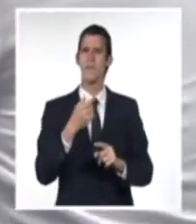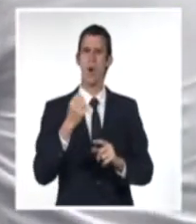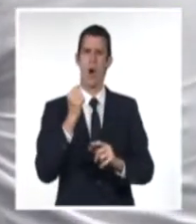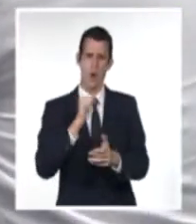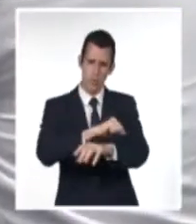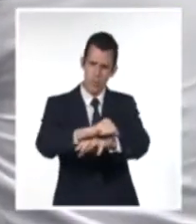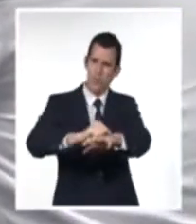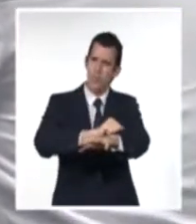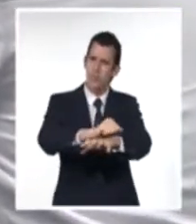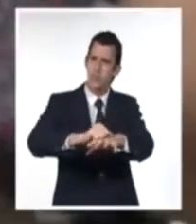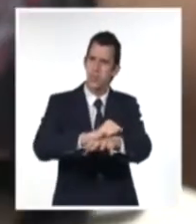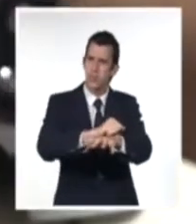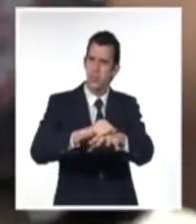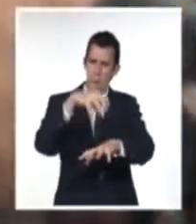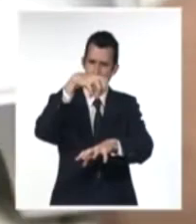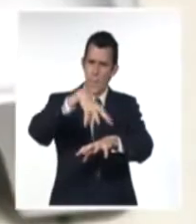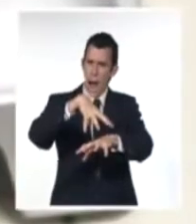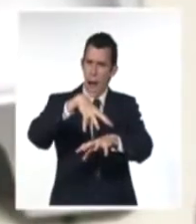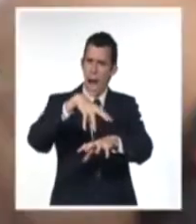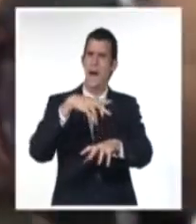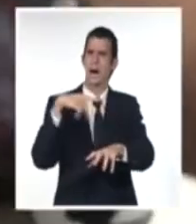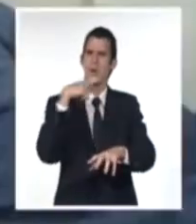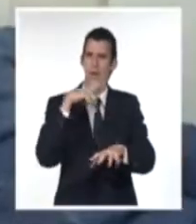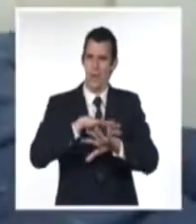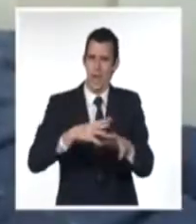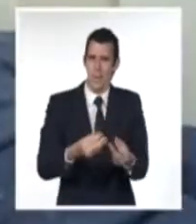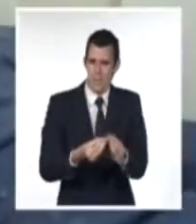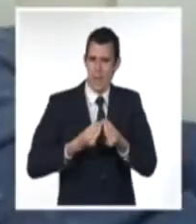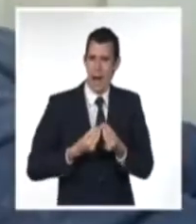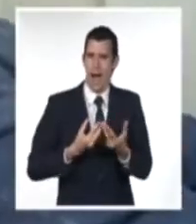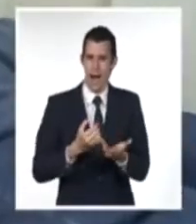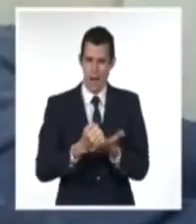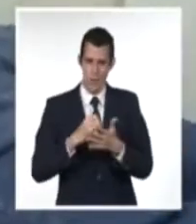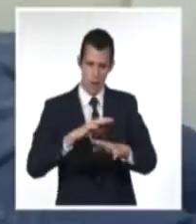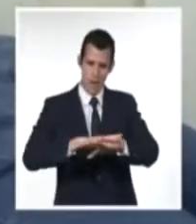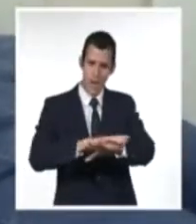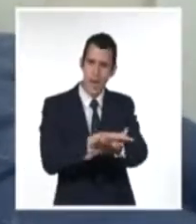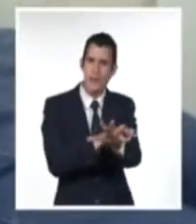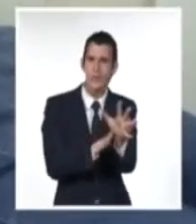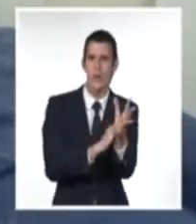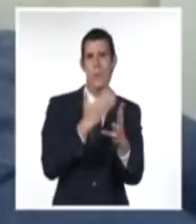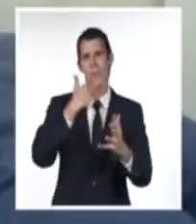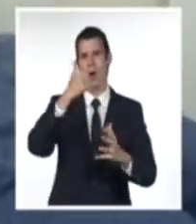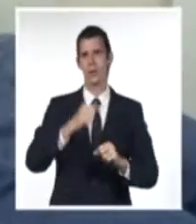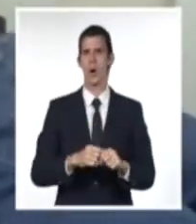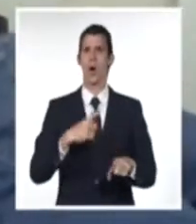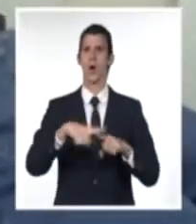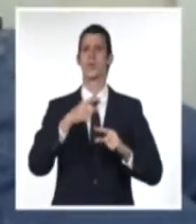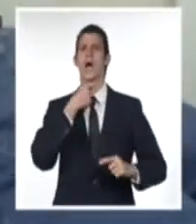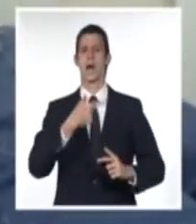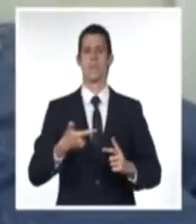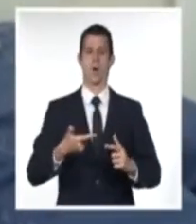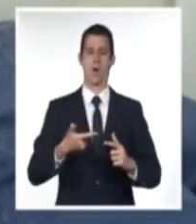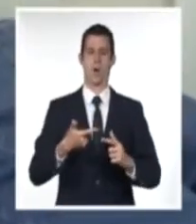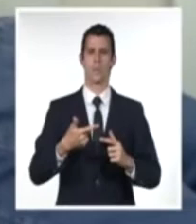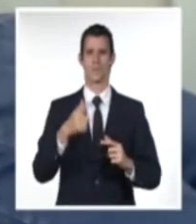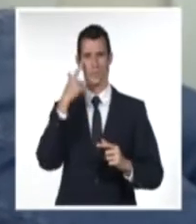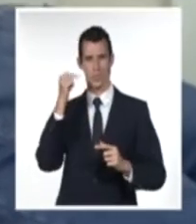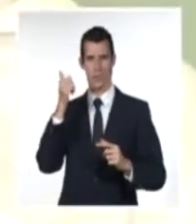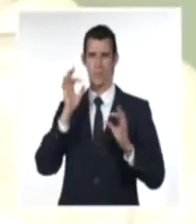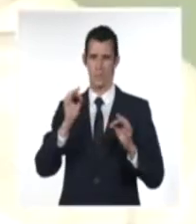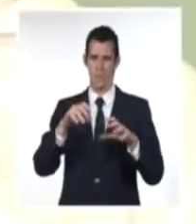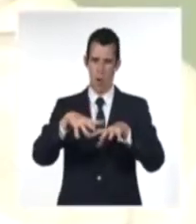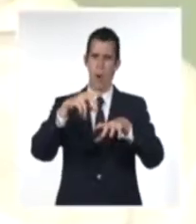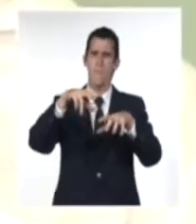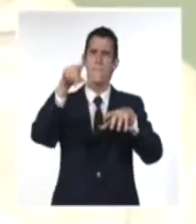de electroterapia, donde aplicamos la magnetoterapia, ultrasonido terapéutico, láser